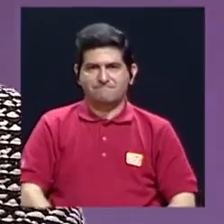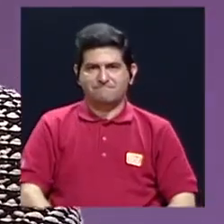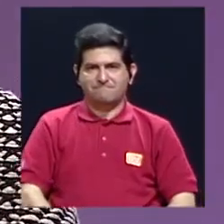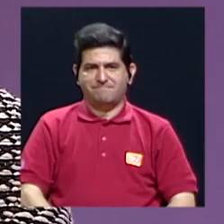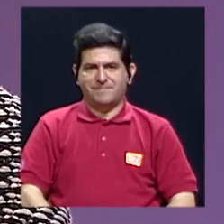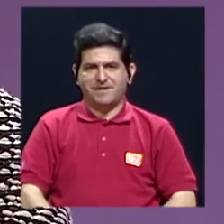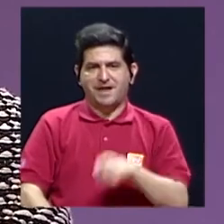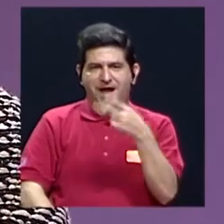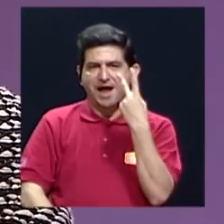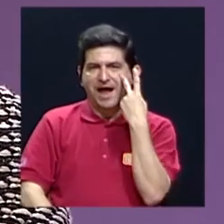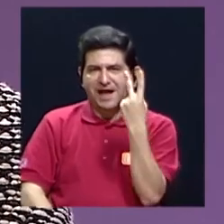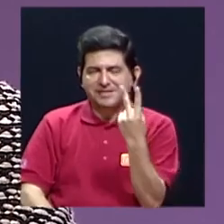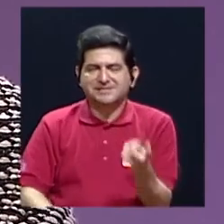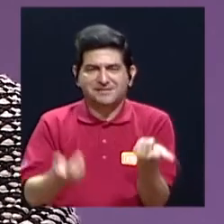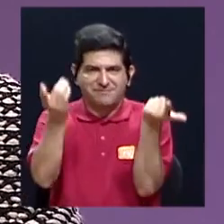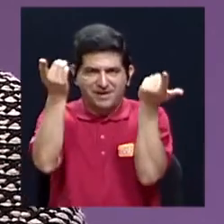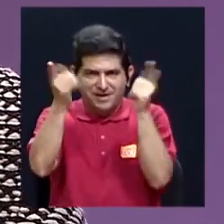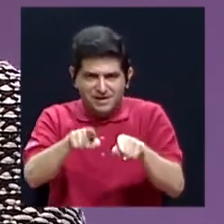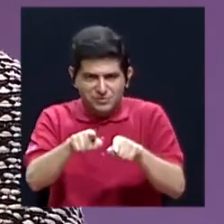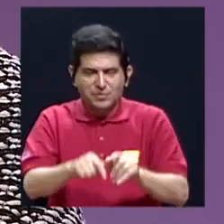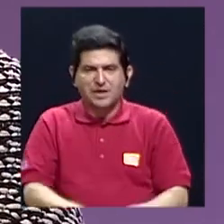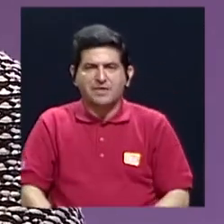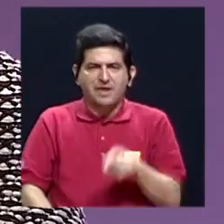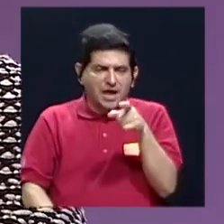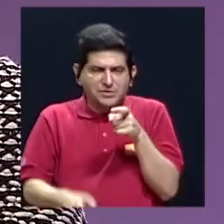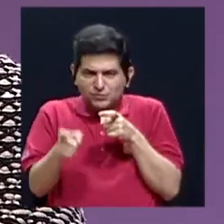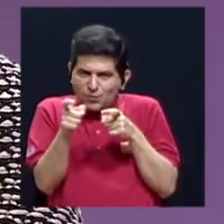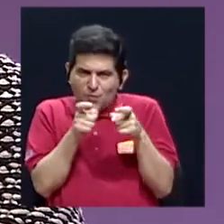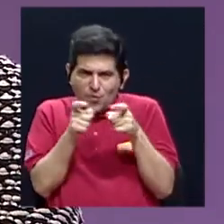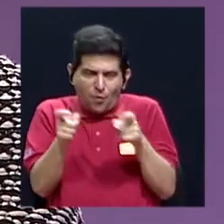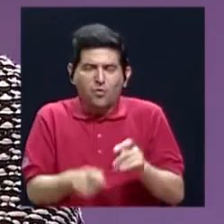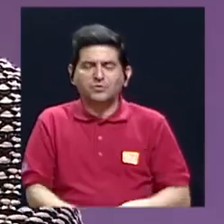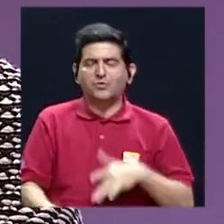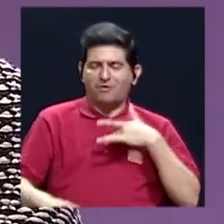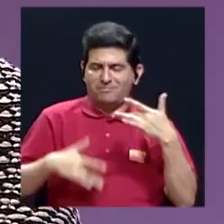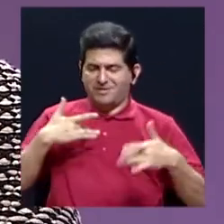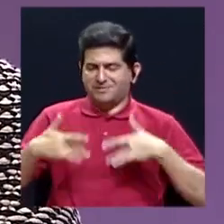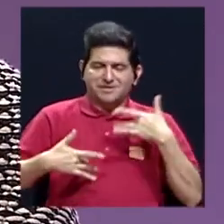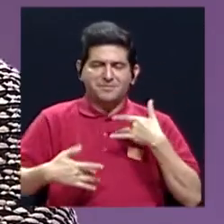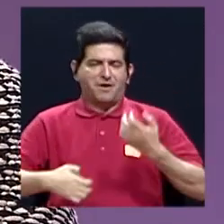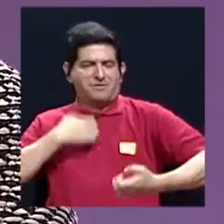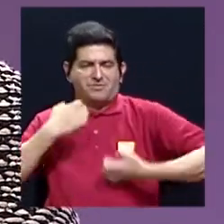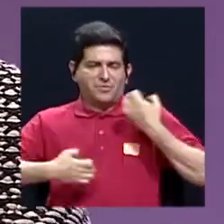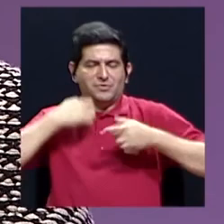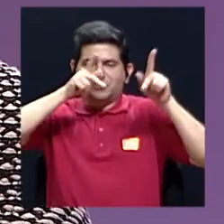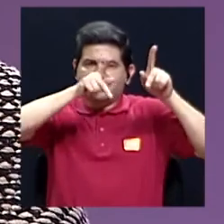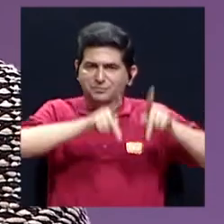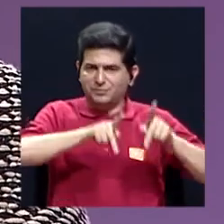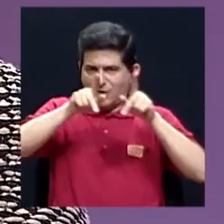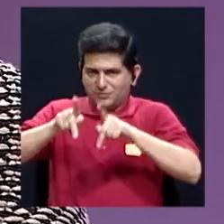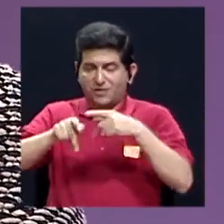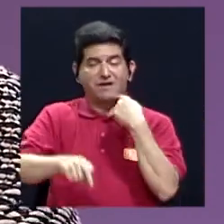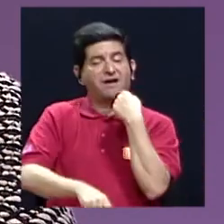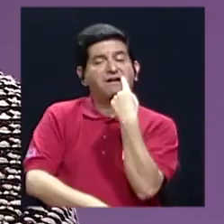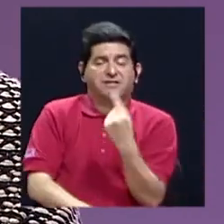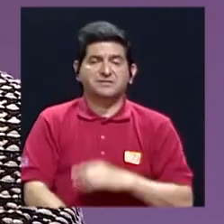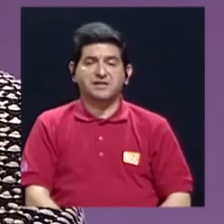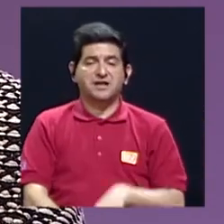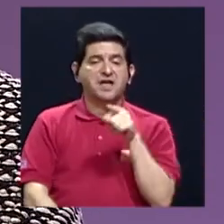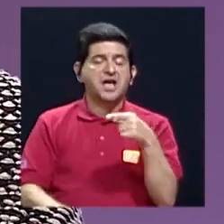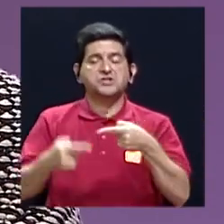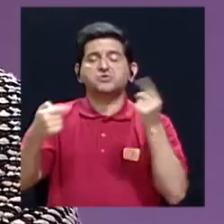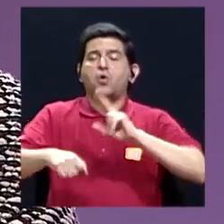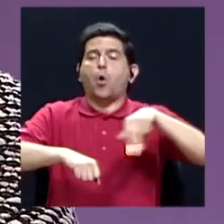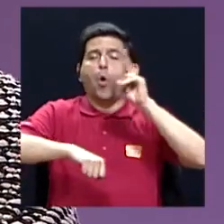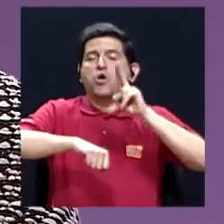se ve como lo que está sucediendo es una manipulación de los sentimientos, de las emociones de las personas, diciendo esto es